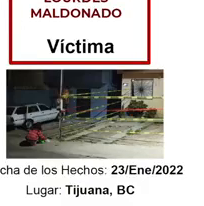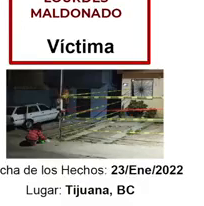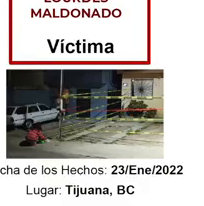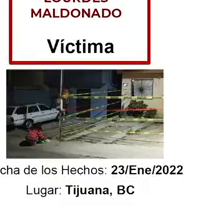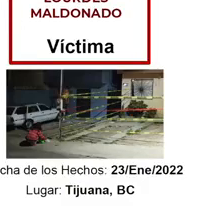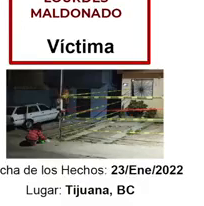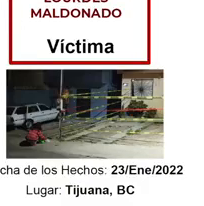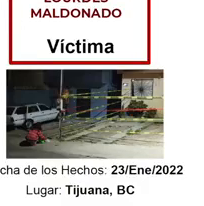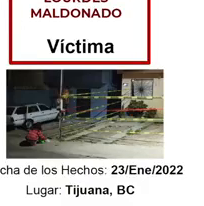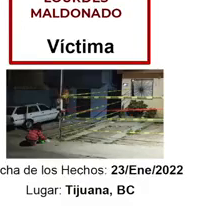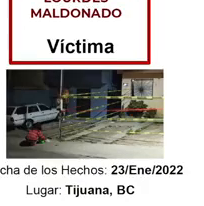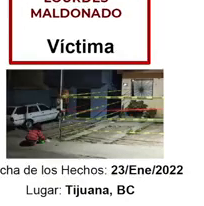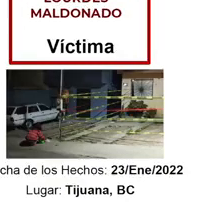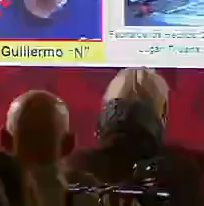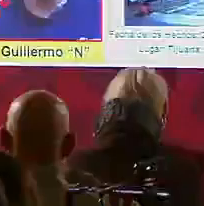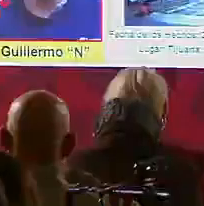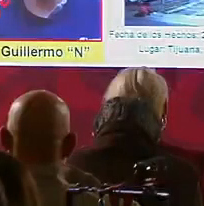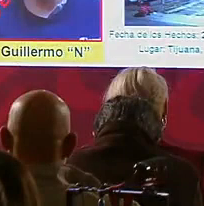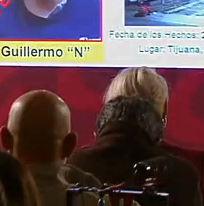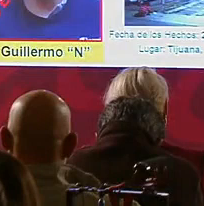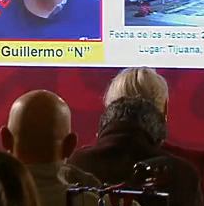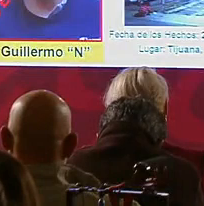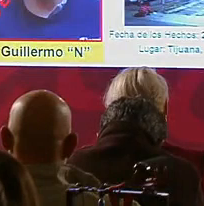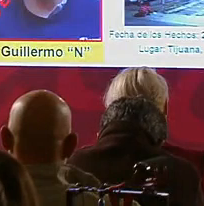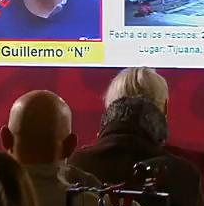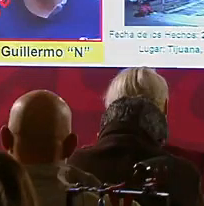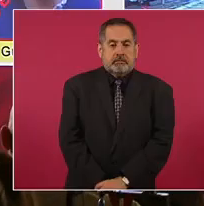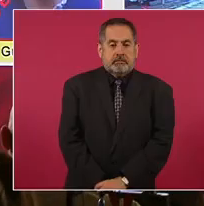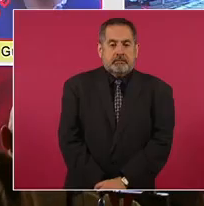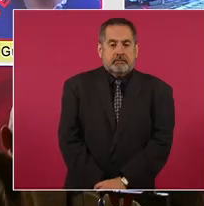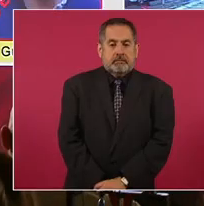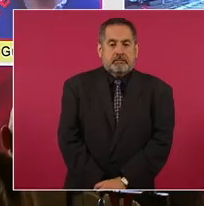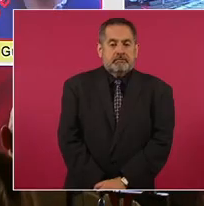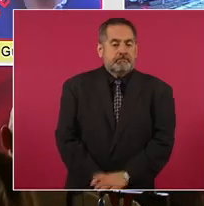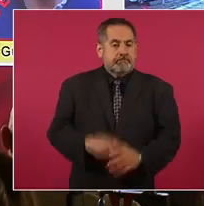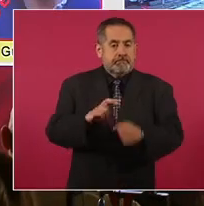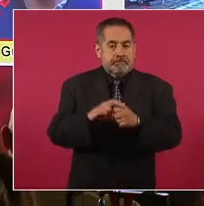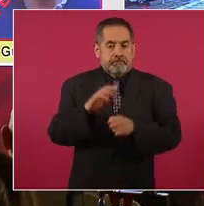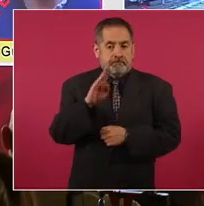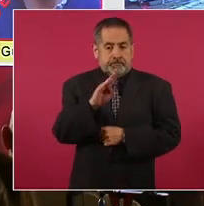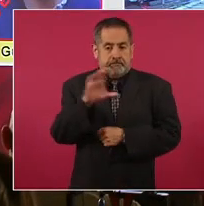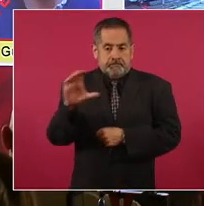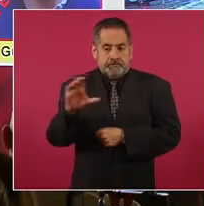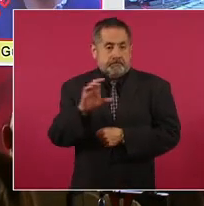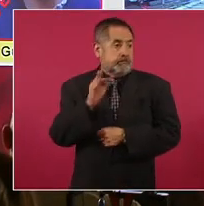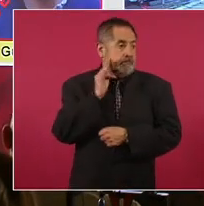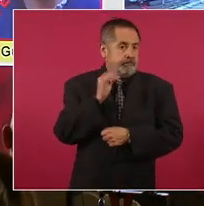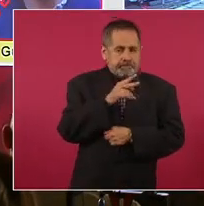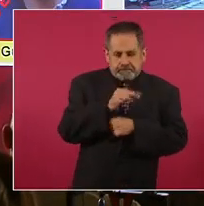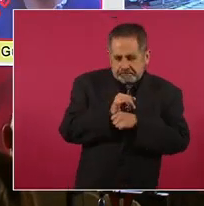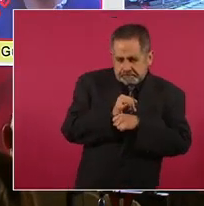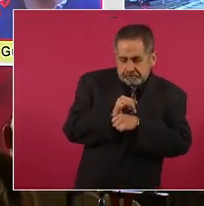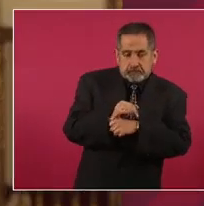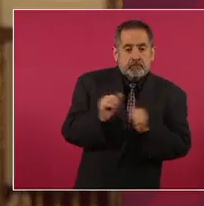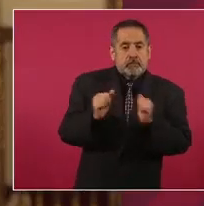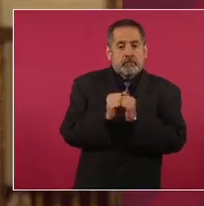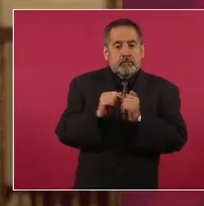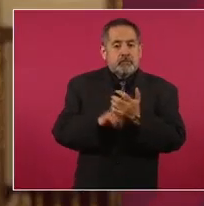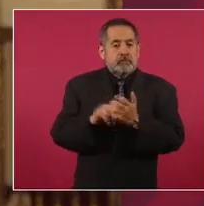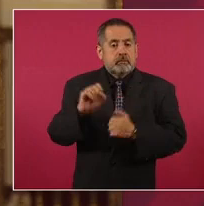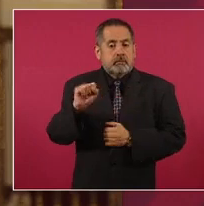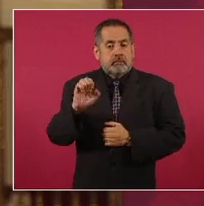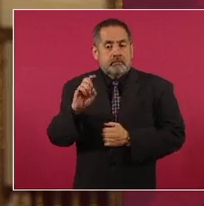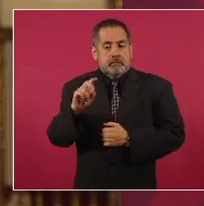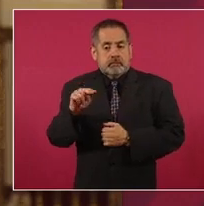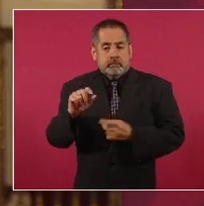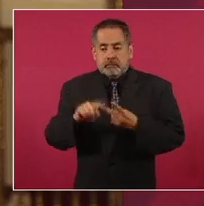que se realizó por parte de la Fiscalía General de Justicia de Baja California, pero con el apoyo de la SEDENA, la SEMAR,